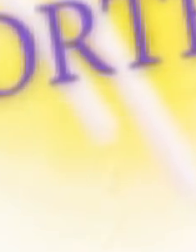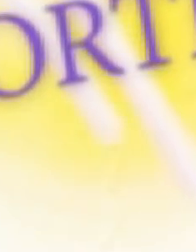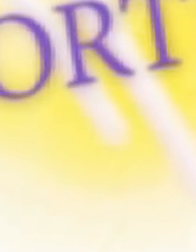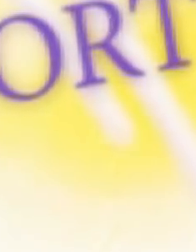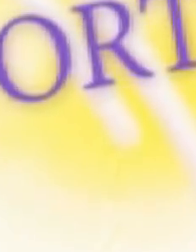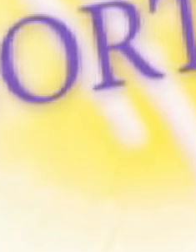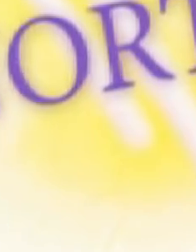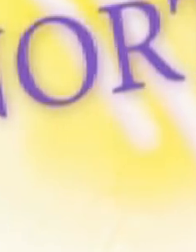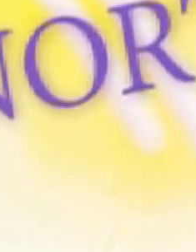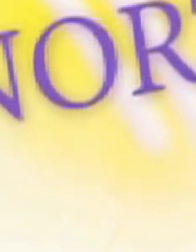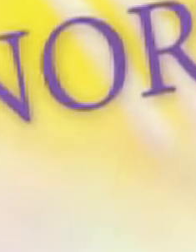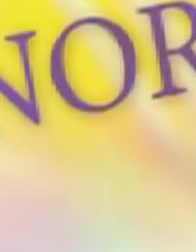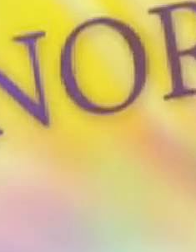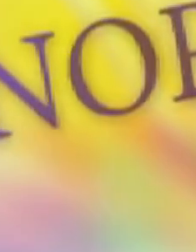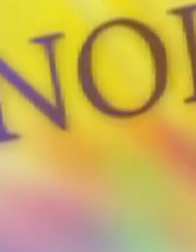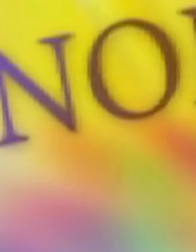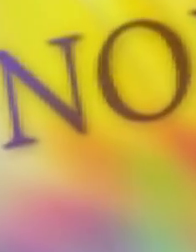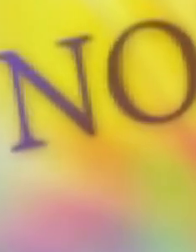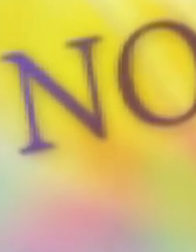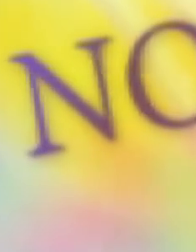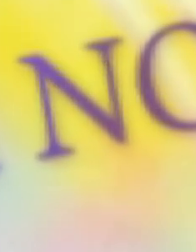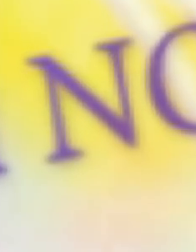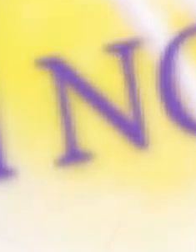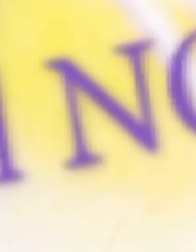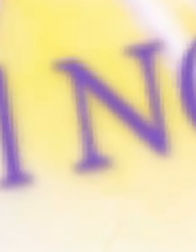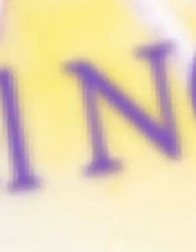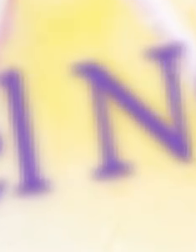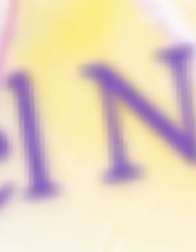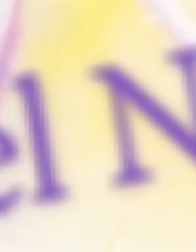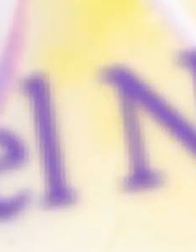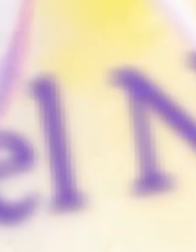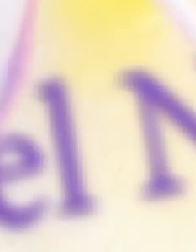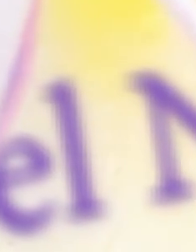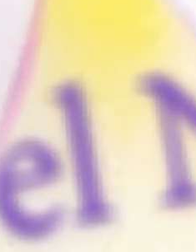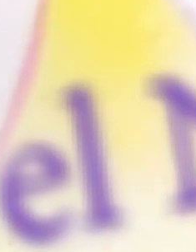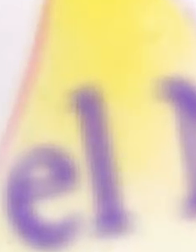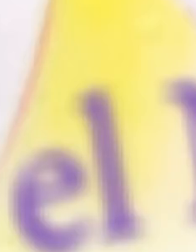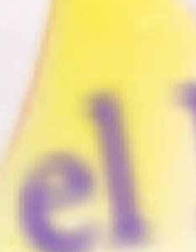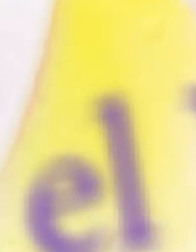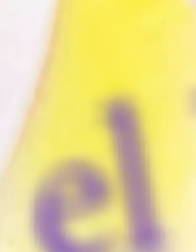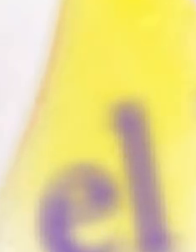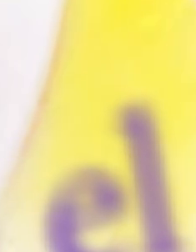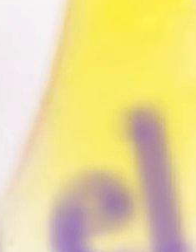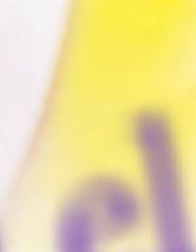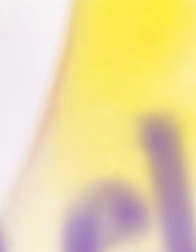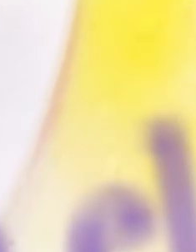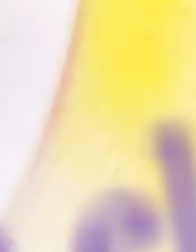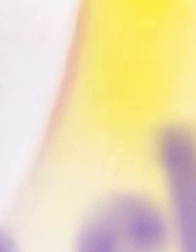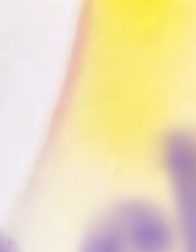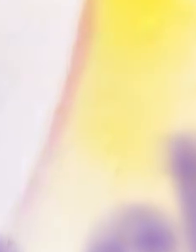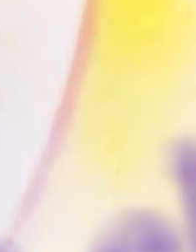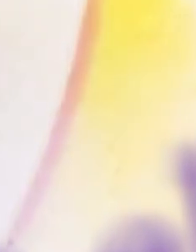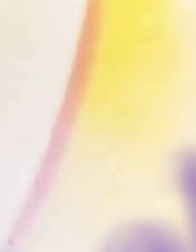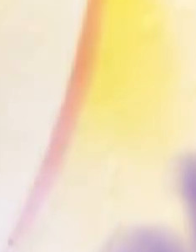Para usted, para los que viven lejos de un templo, los que están enfermos, presos o imposibilitados